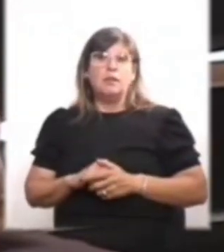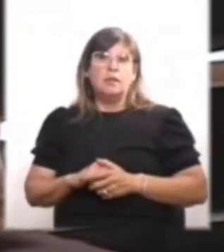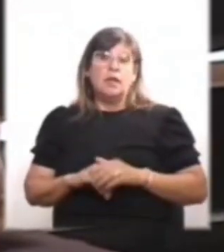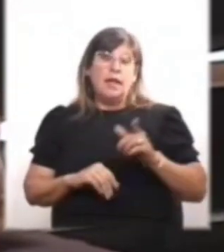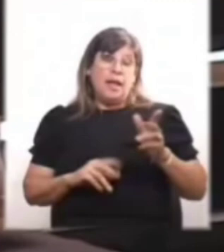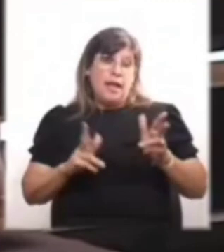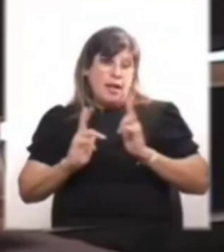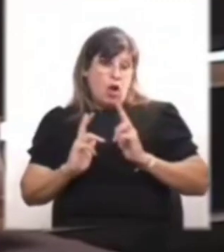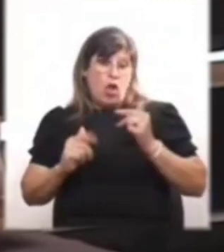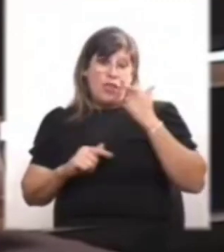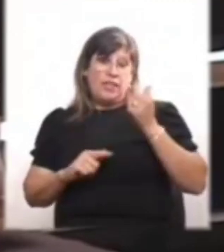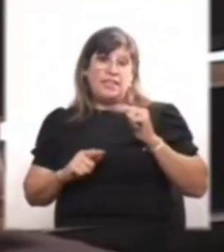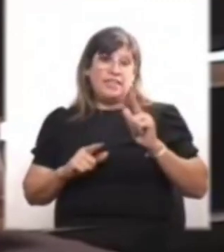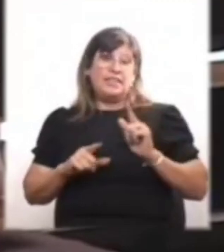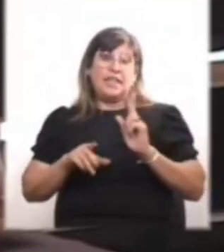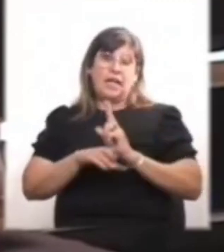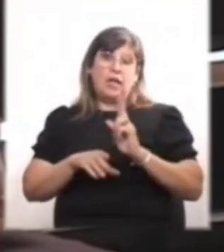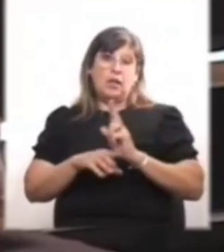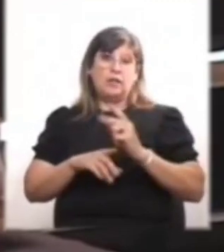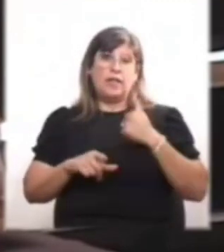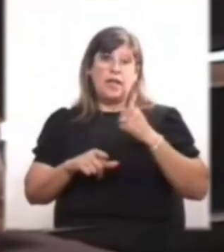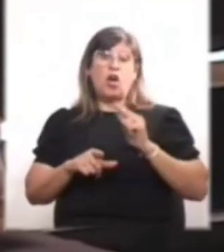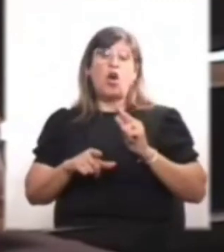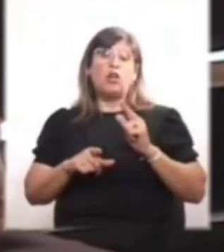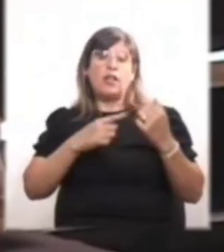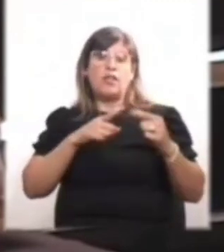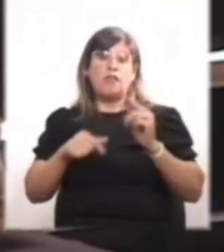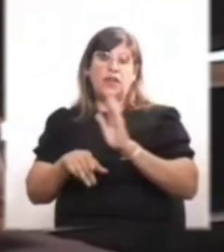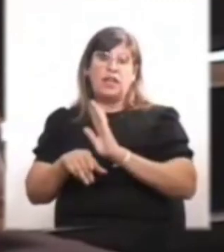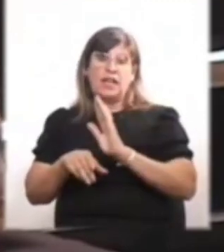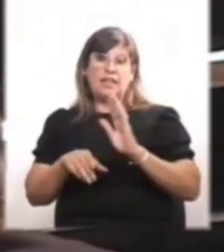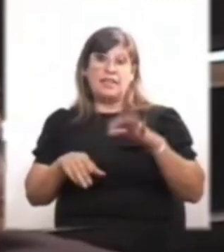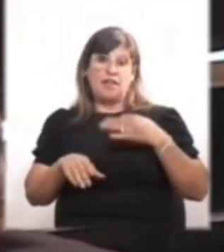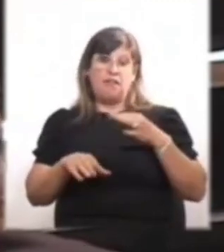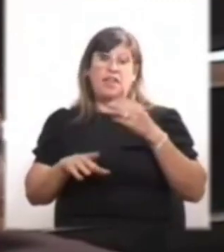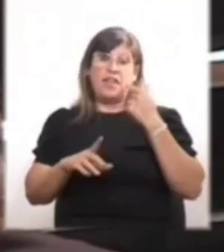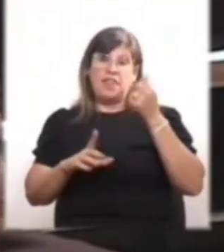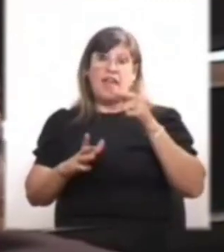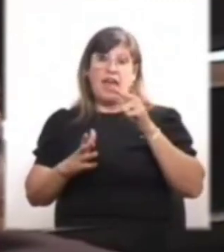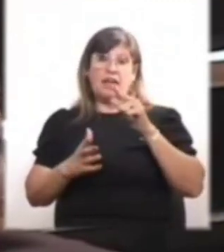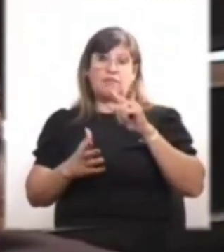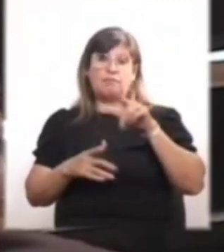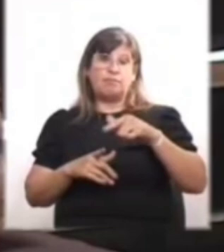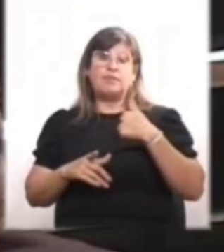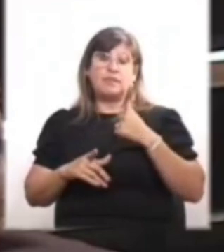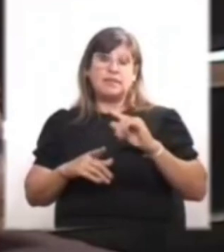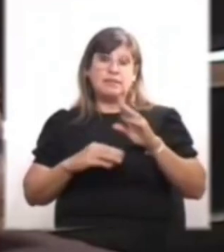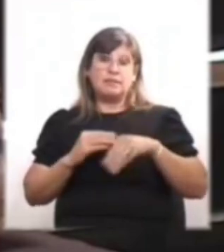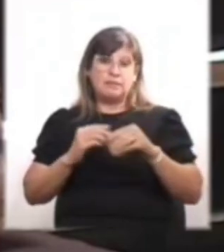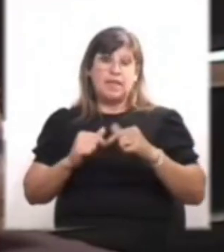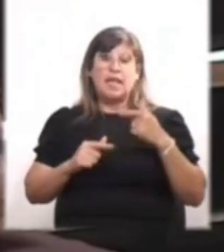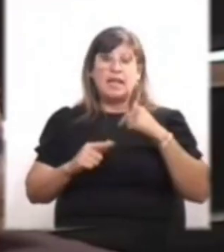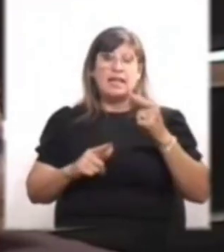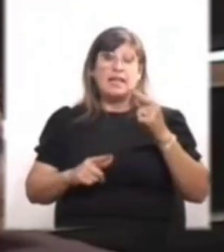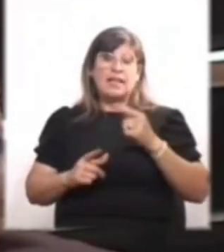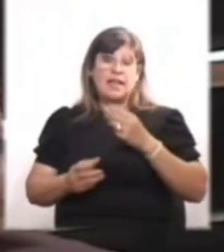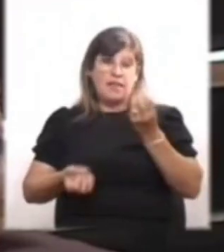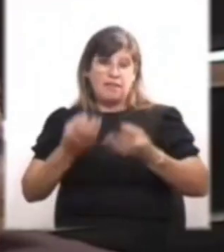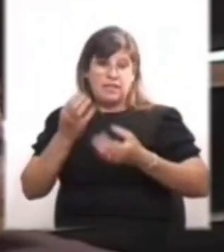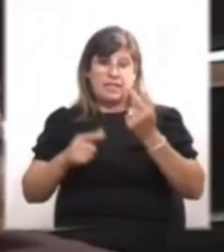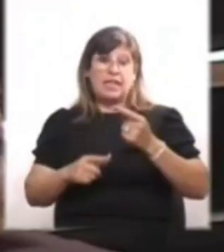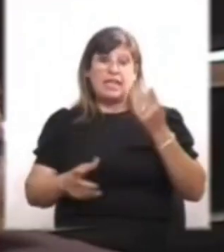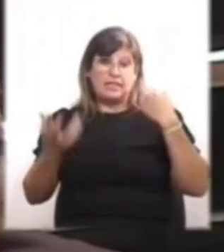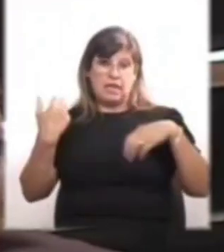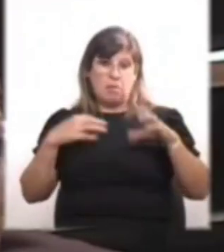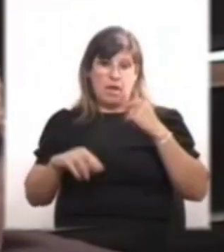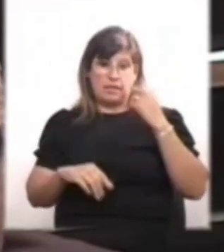Él dice que la conservación de la biodiversidad, los ecosistemas boscosos albergan una gran diversidad de especies vegetales y animales.